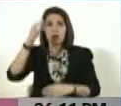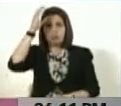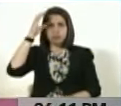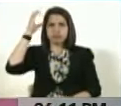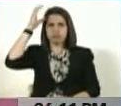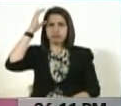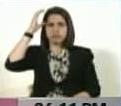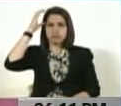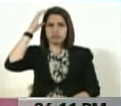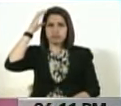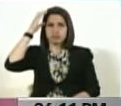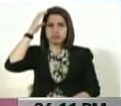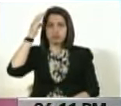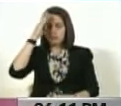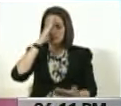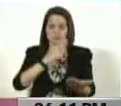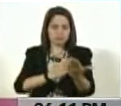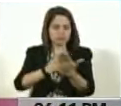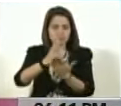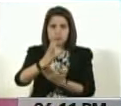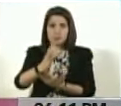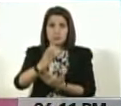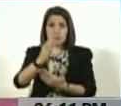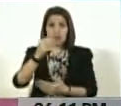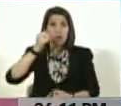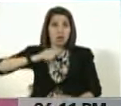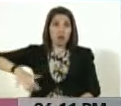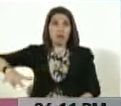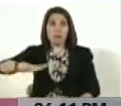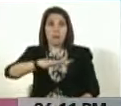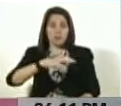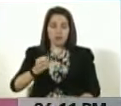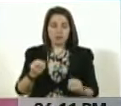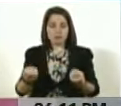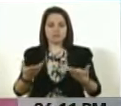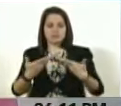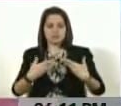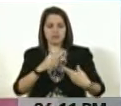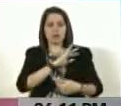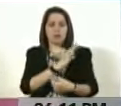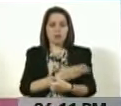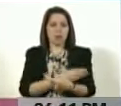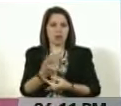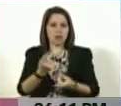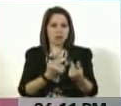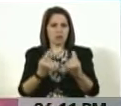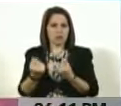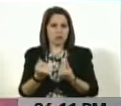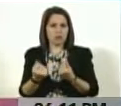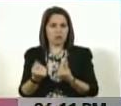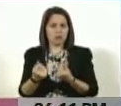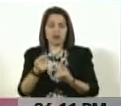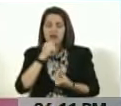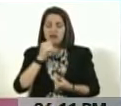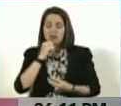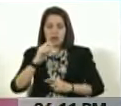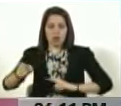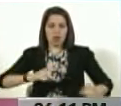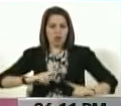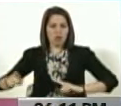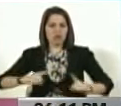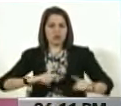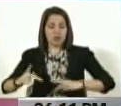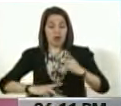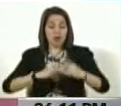conocimiento. Hacia esa línea vamos, a que sea el pueblo que tenga el poder económico y sea el pueblo quien controle los elementos